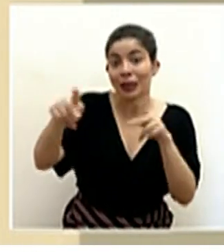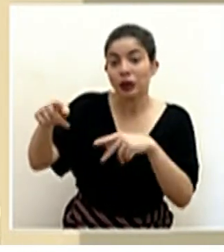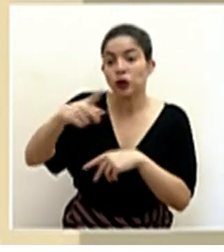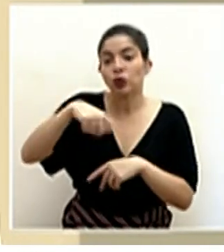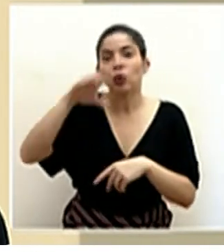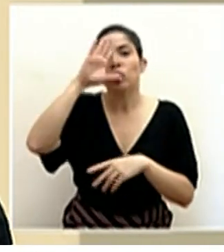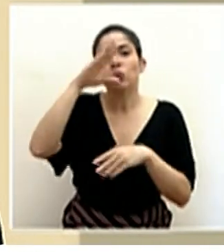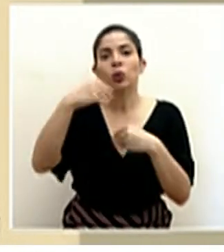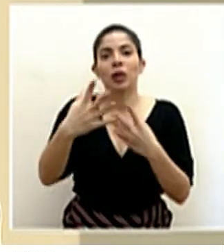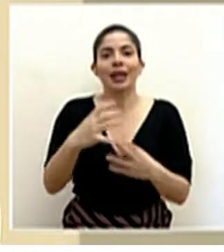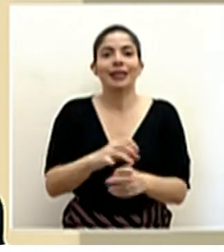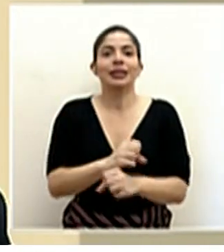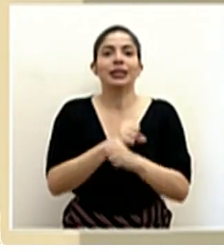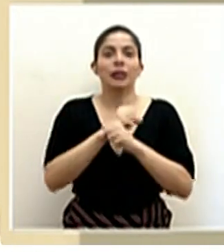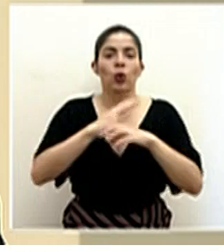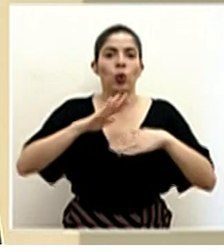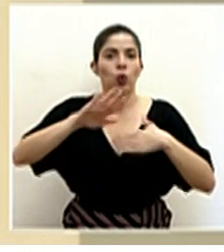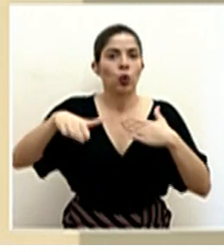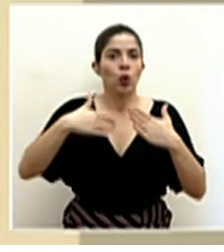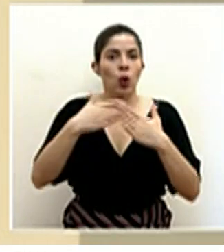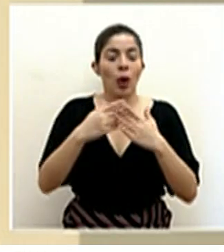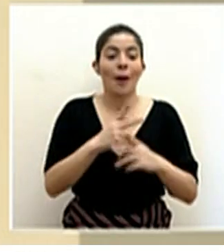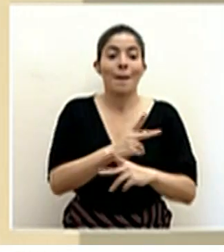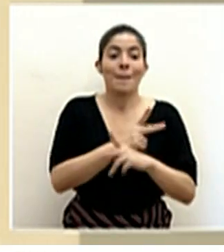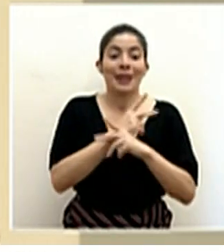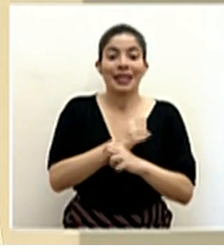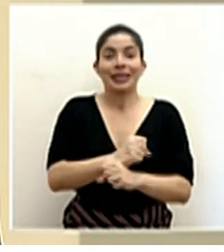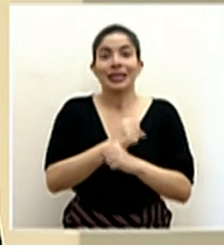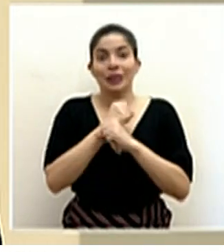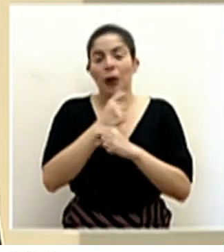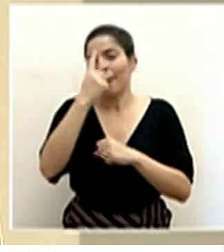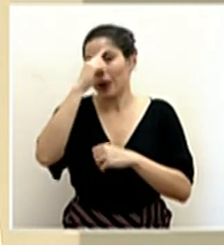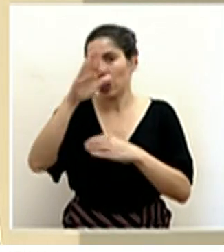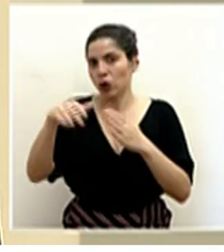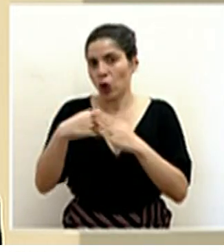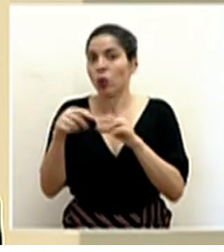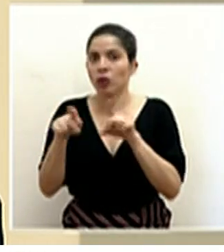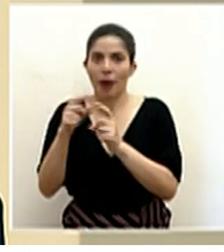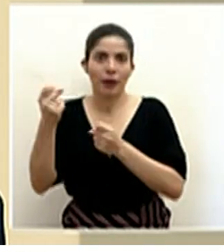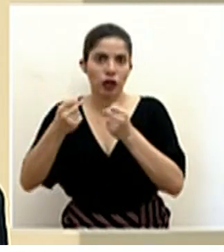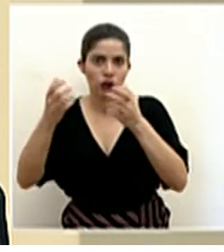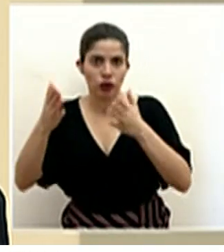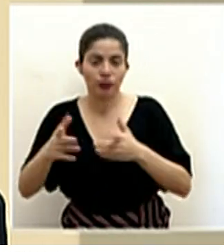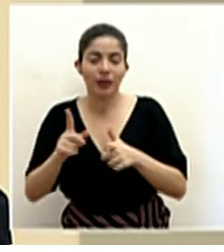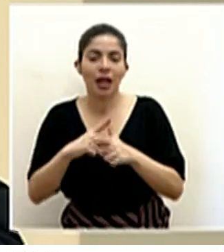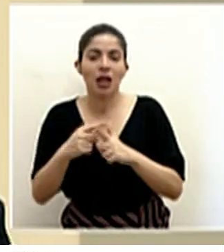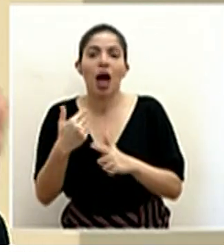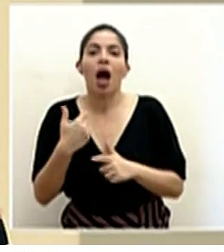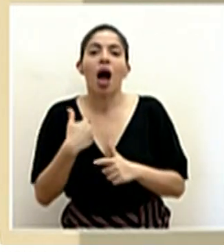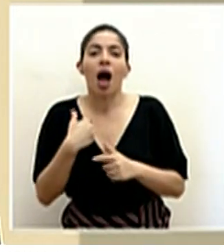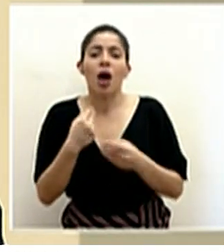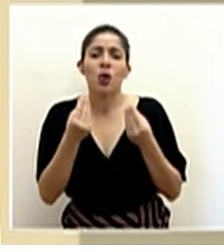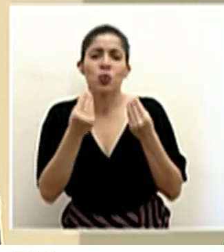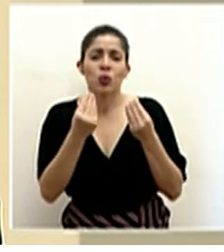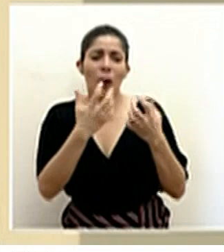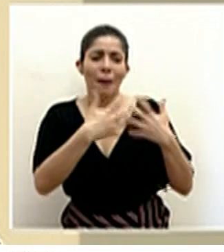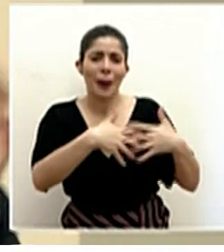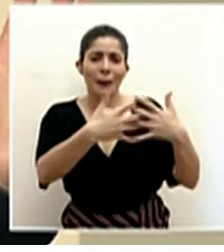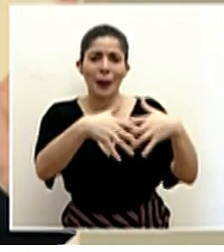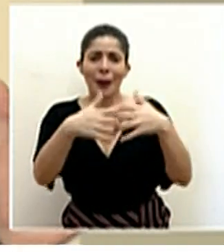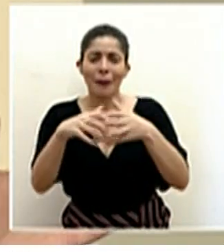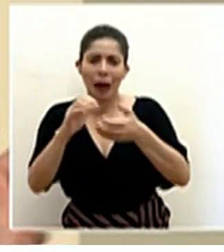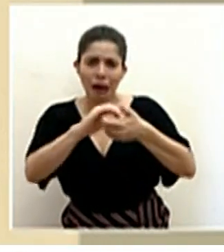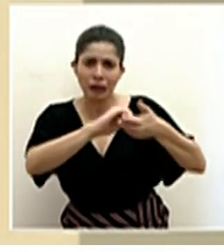esté seguro. Es un operativo que implica la prevención y la seguridad también para los conductores. Entonces, tenemos la alianza de múltiples empresas,